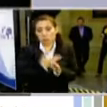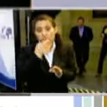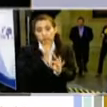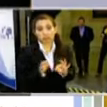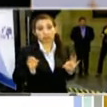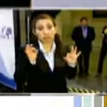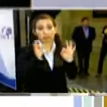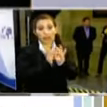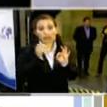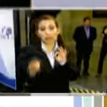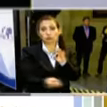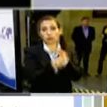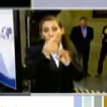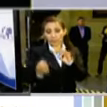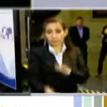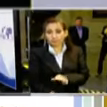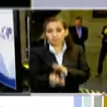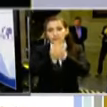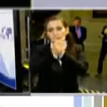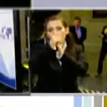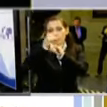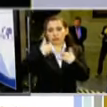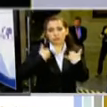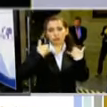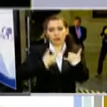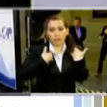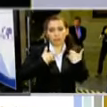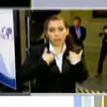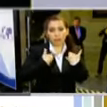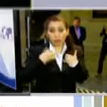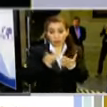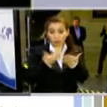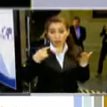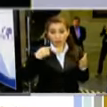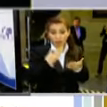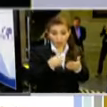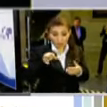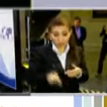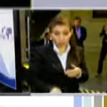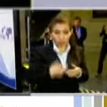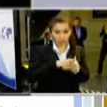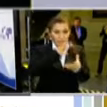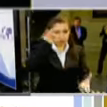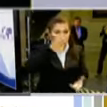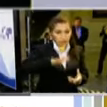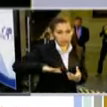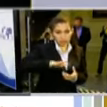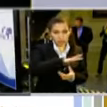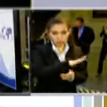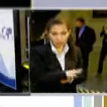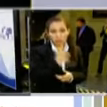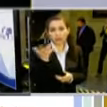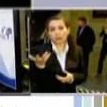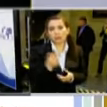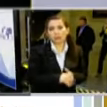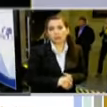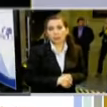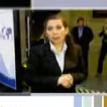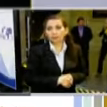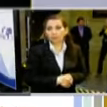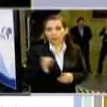relevante el que ustedes se enfrenten a los jóvenes que como hoy son una mayoría en esta hora